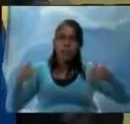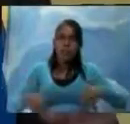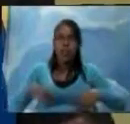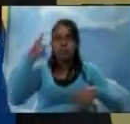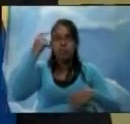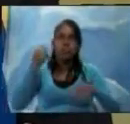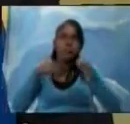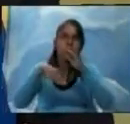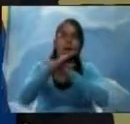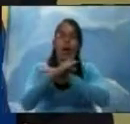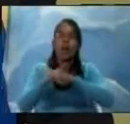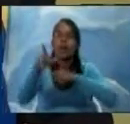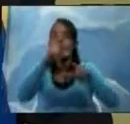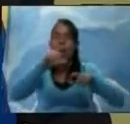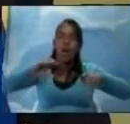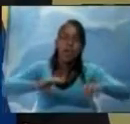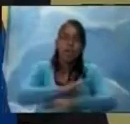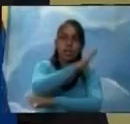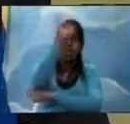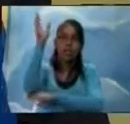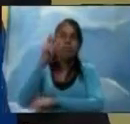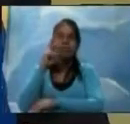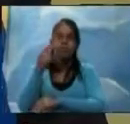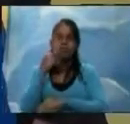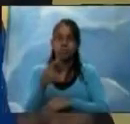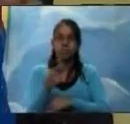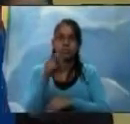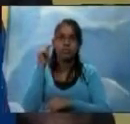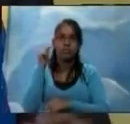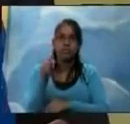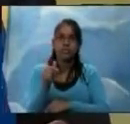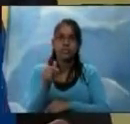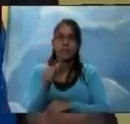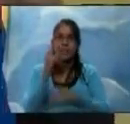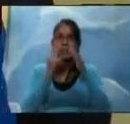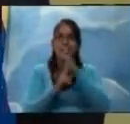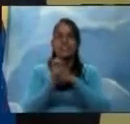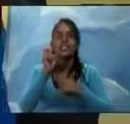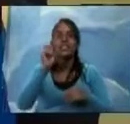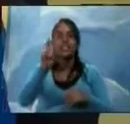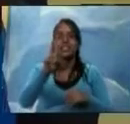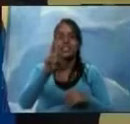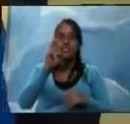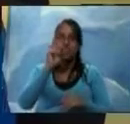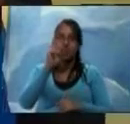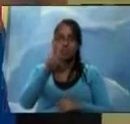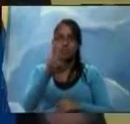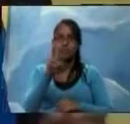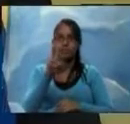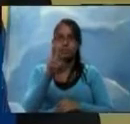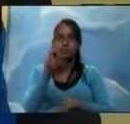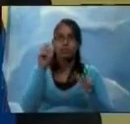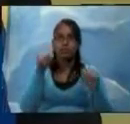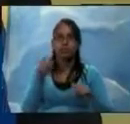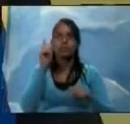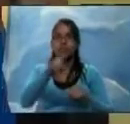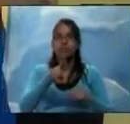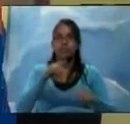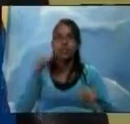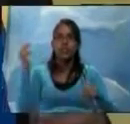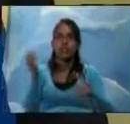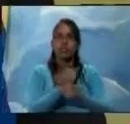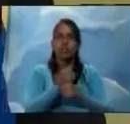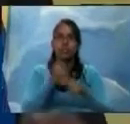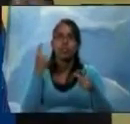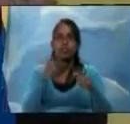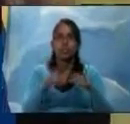para subir a la patria celestial. Mire lo que dice el versículo 22. Acá también encontramos